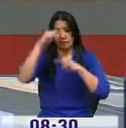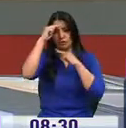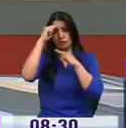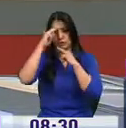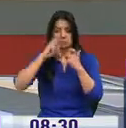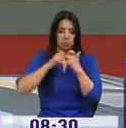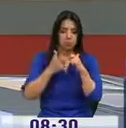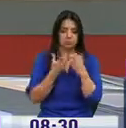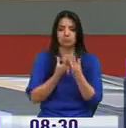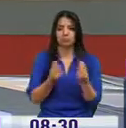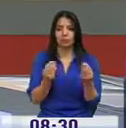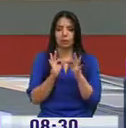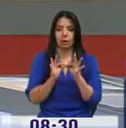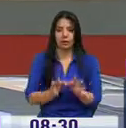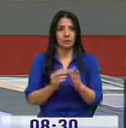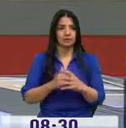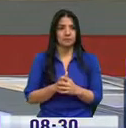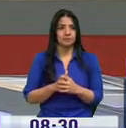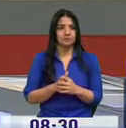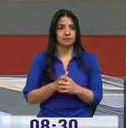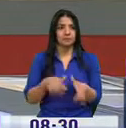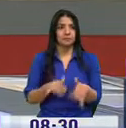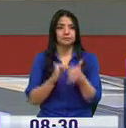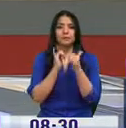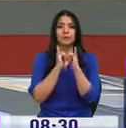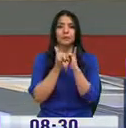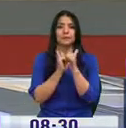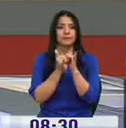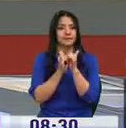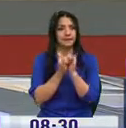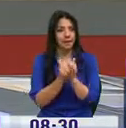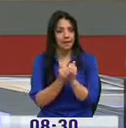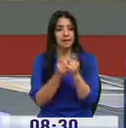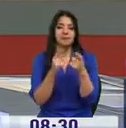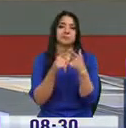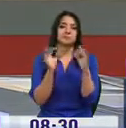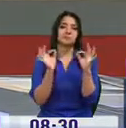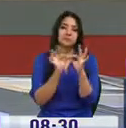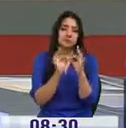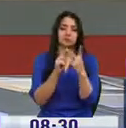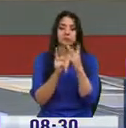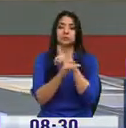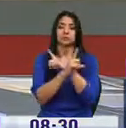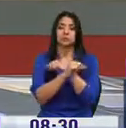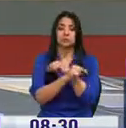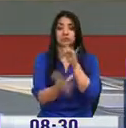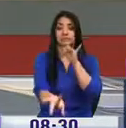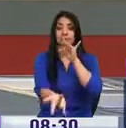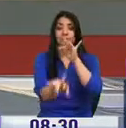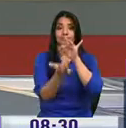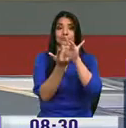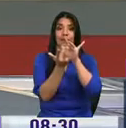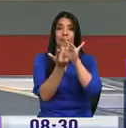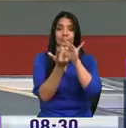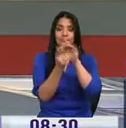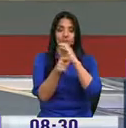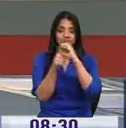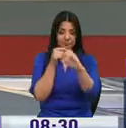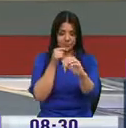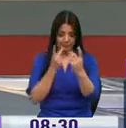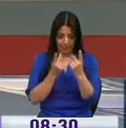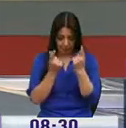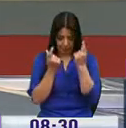arregle, y a través de esto que se llama WhatsApp o redes sociales, son las líneas directas en las cuales nosotros podemos